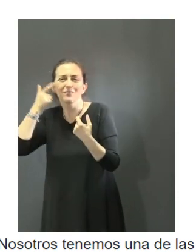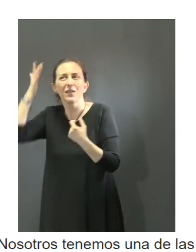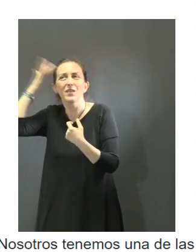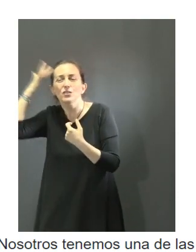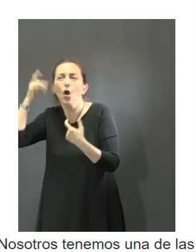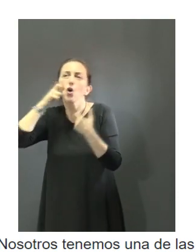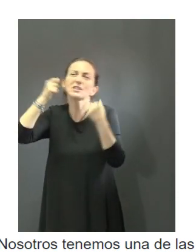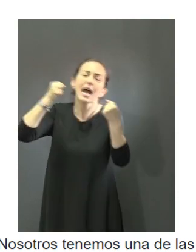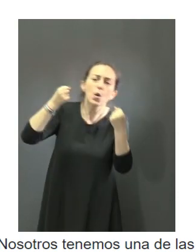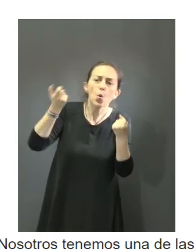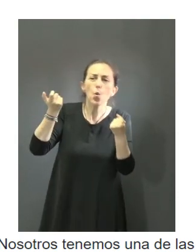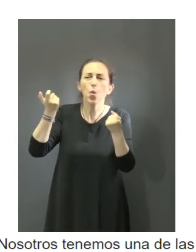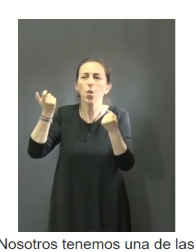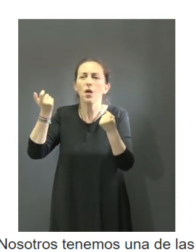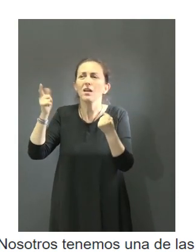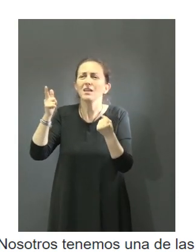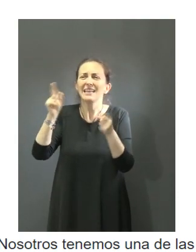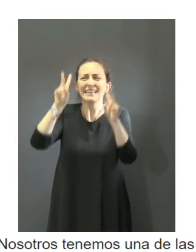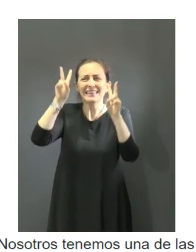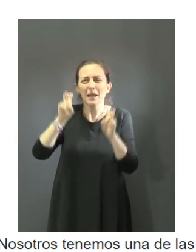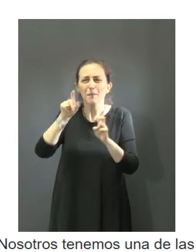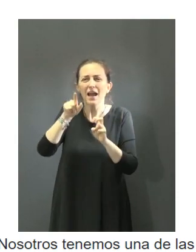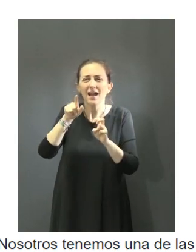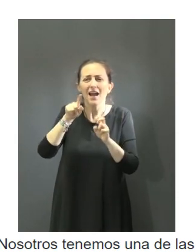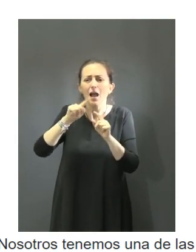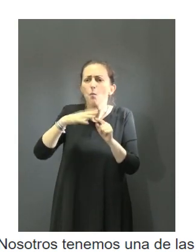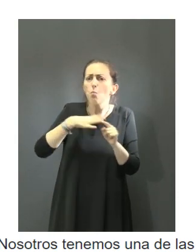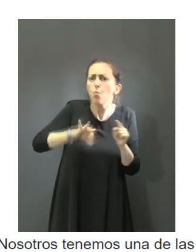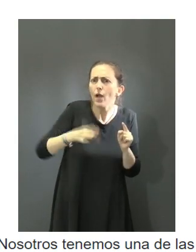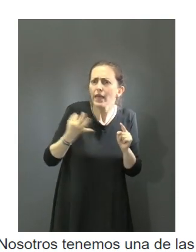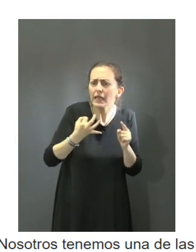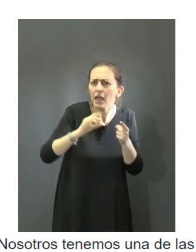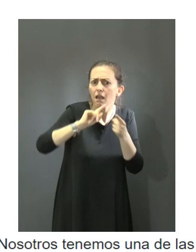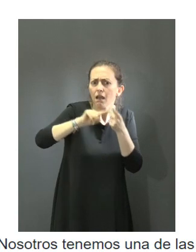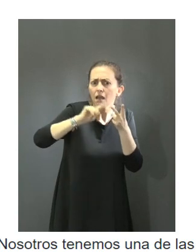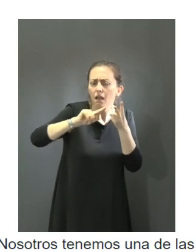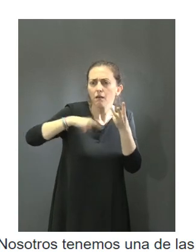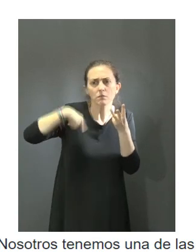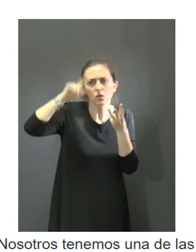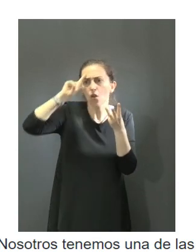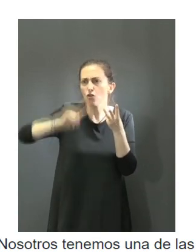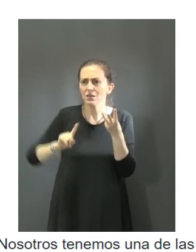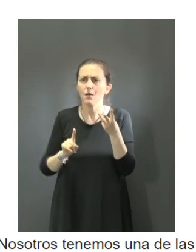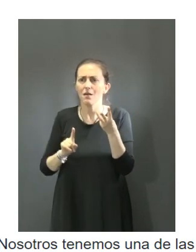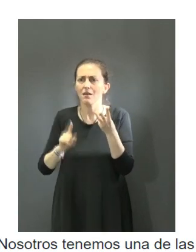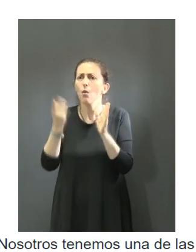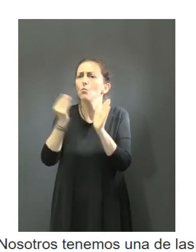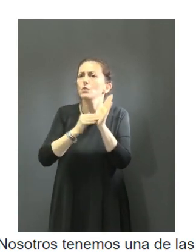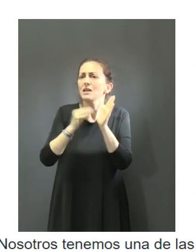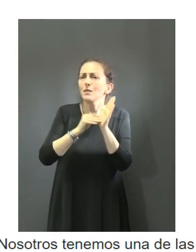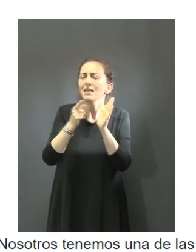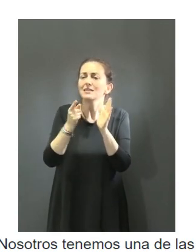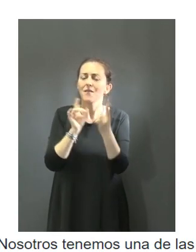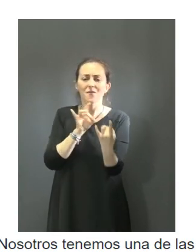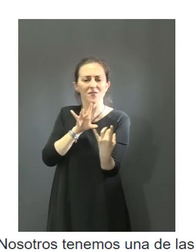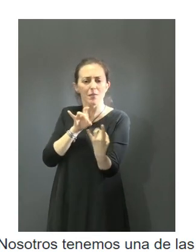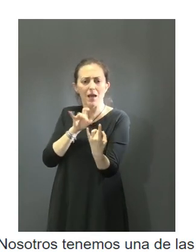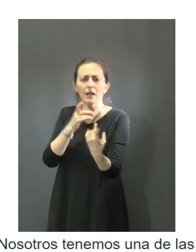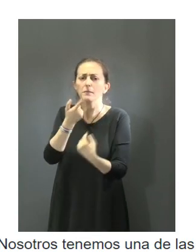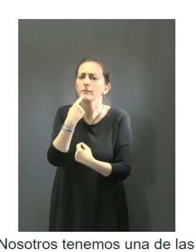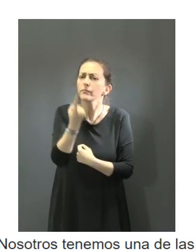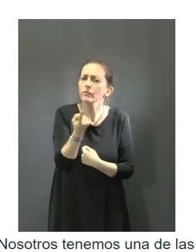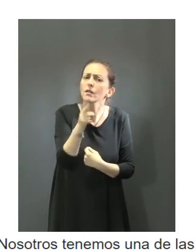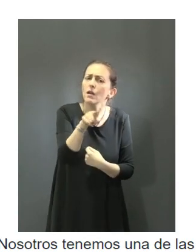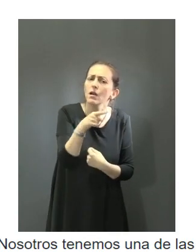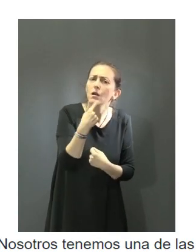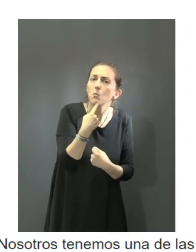de la salud y no suelen conocer lo que se puede hacer ahora. Y viceversa, ¿no? Muchas veces tenemos ese feedback de, oye, pues